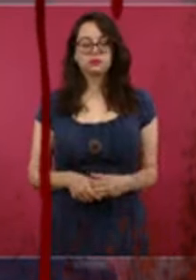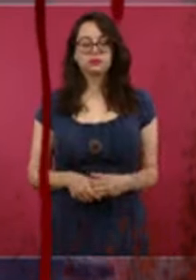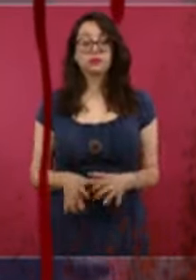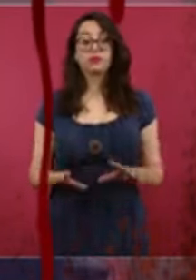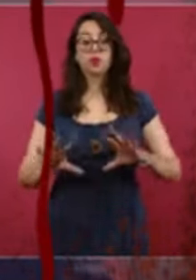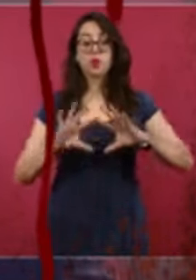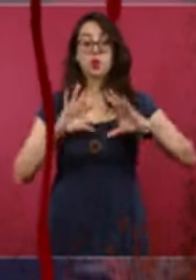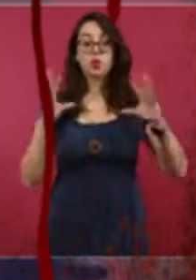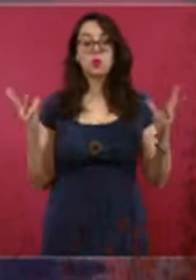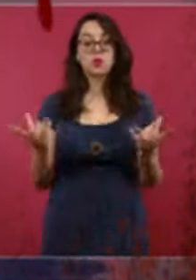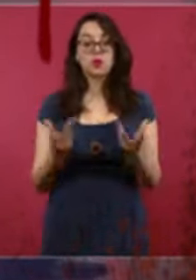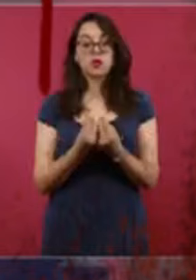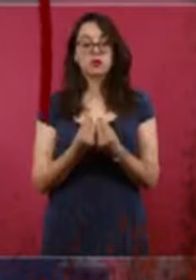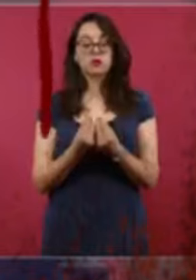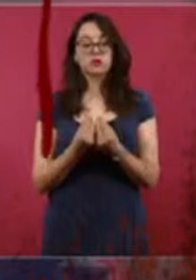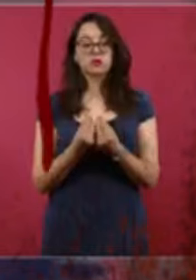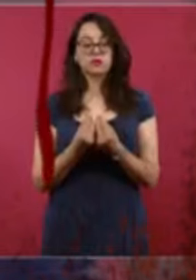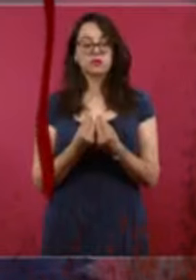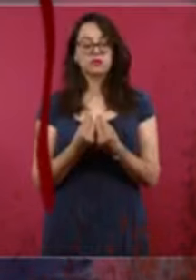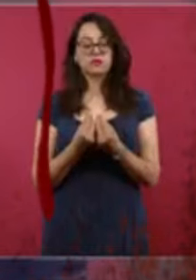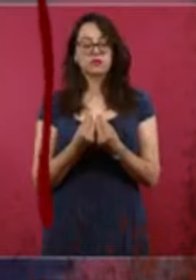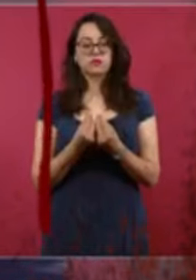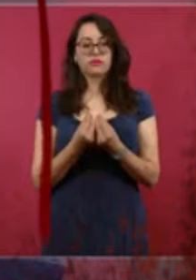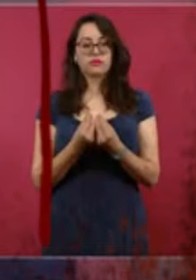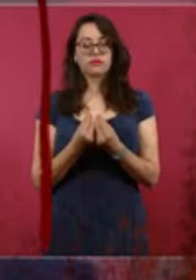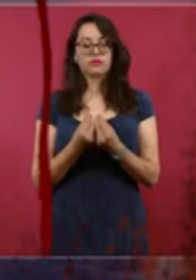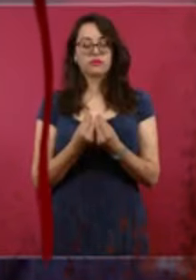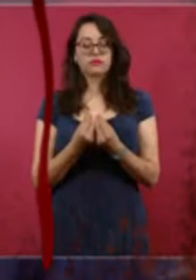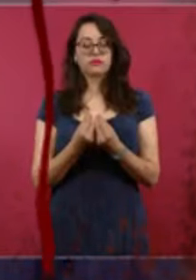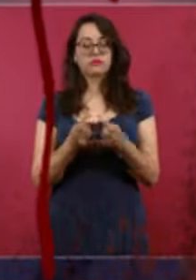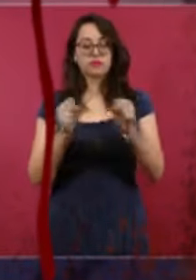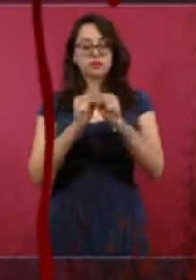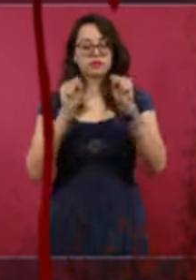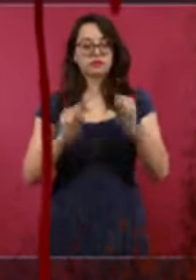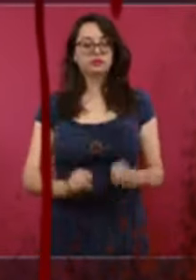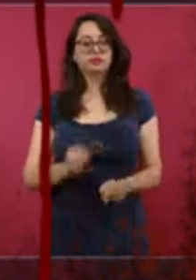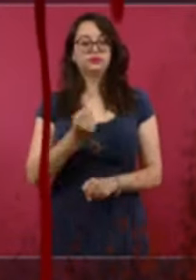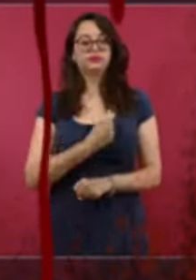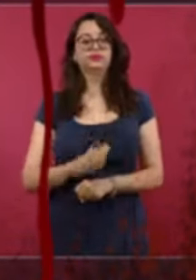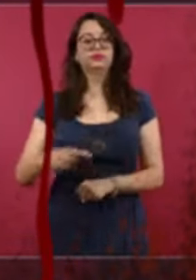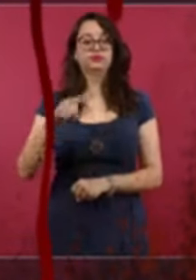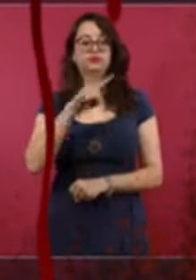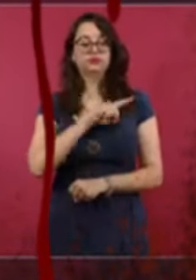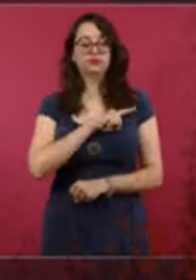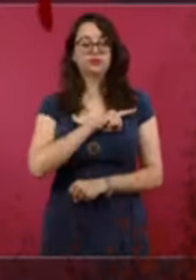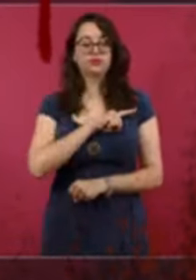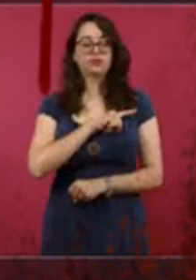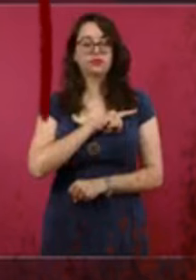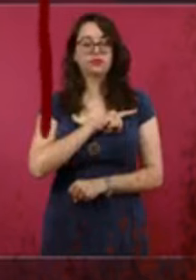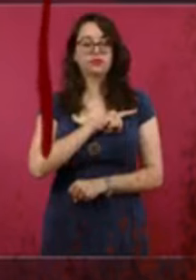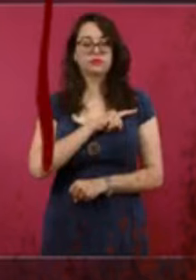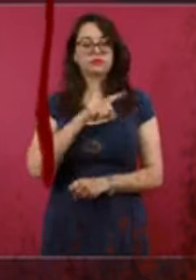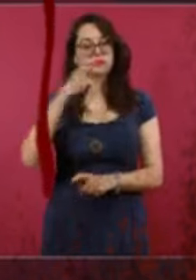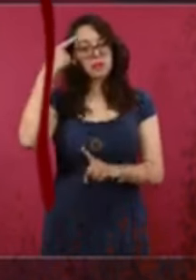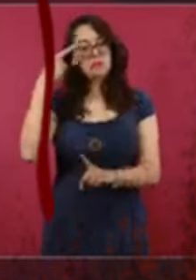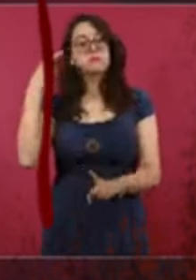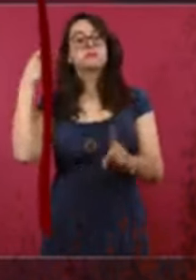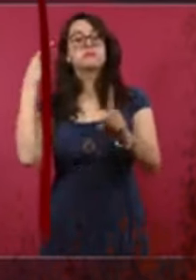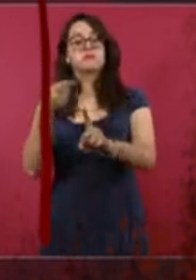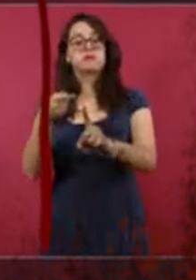de comunicación, tanto lo ha señalado López, pero no hay nadie, nadie acusado, nadie con una